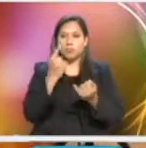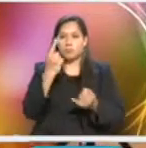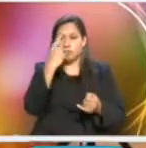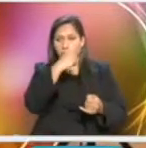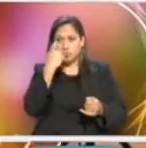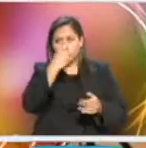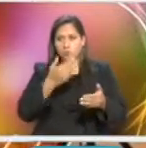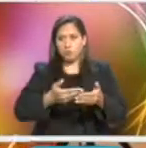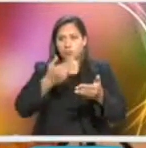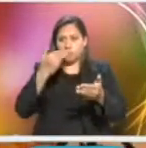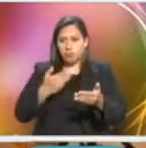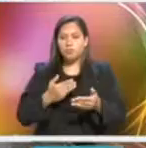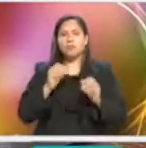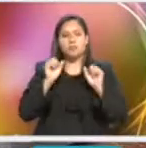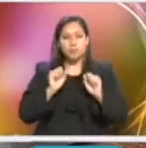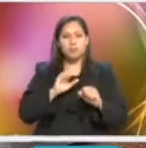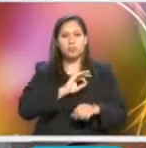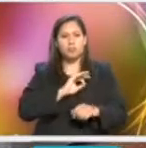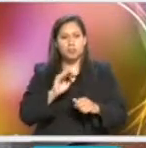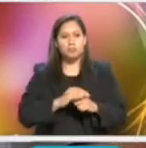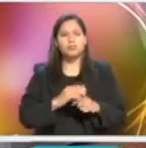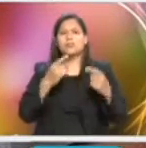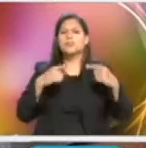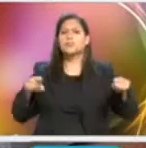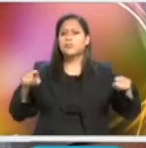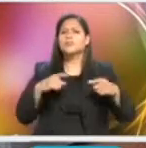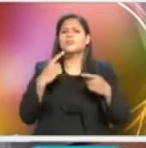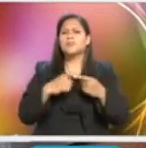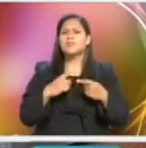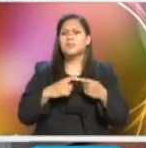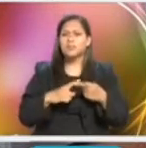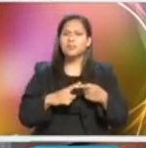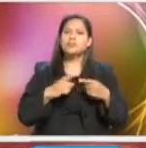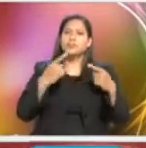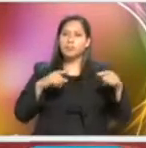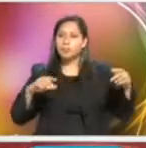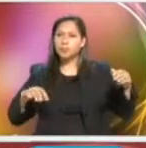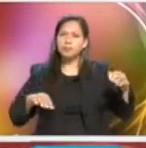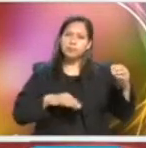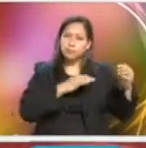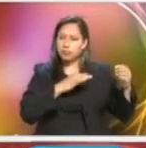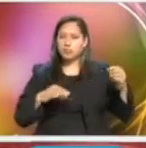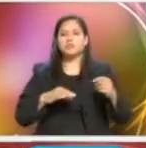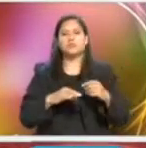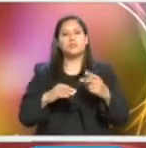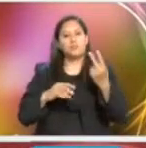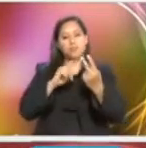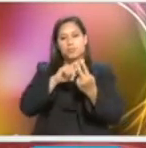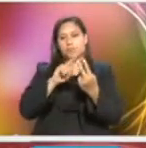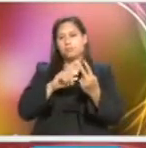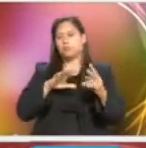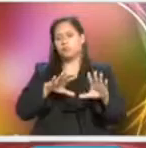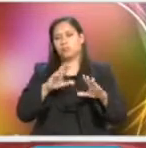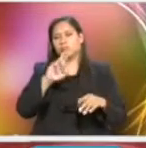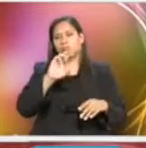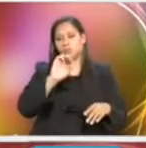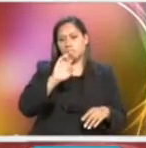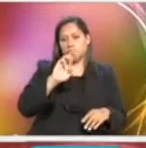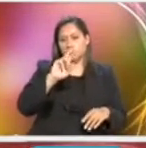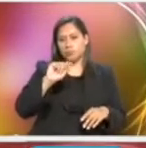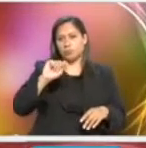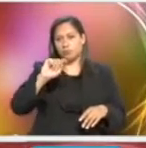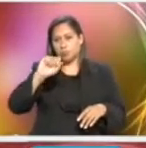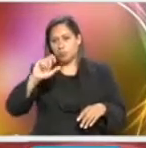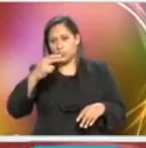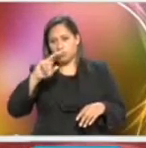antes del concierto seguramente. Oye, ¿y música de quién vamos a oír? Vamos a escuchar música de 2 grandes, de Robert Schumann